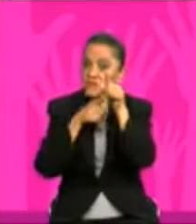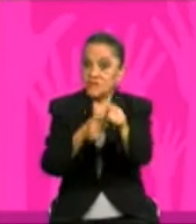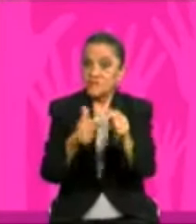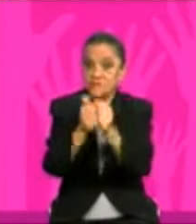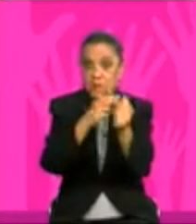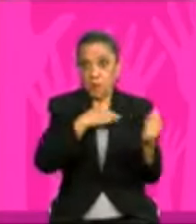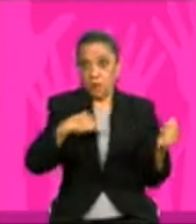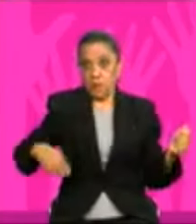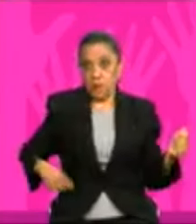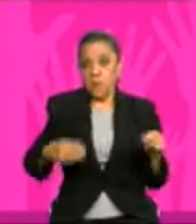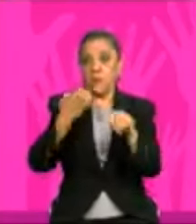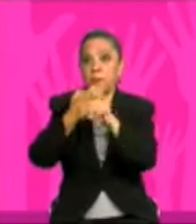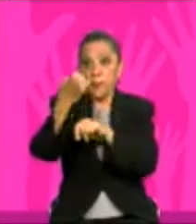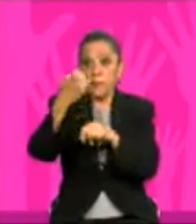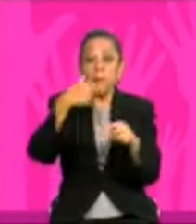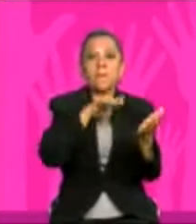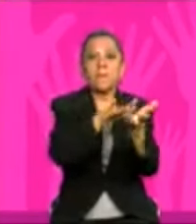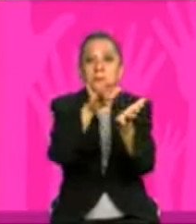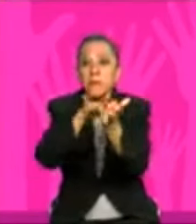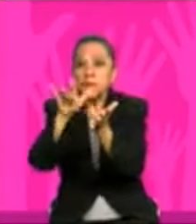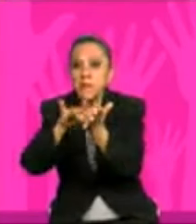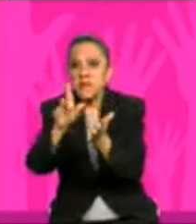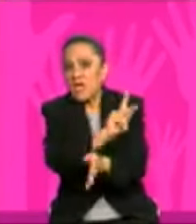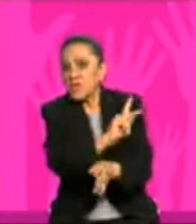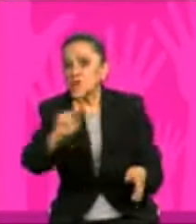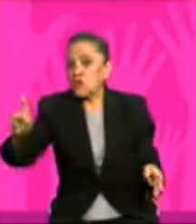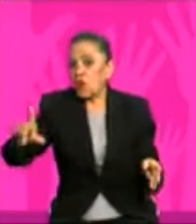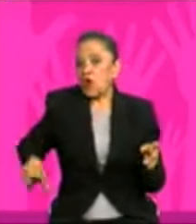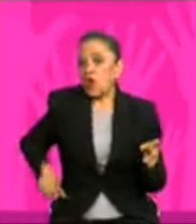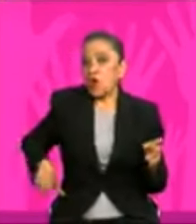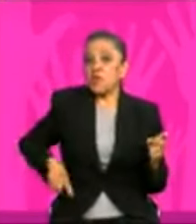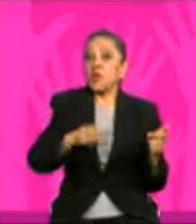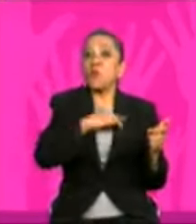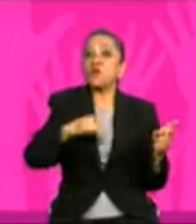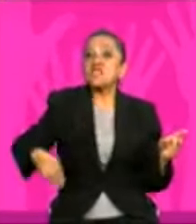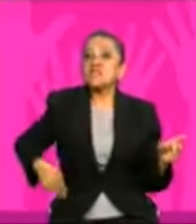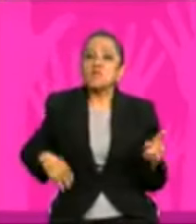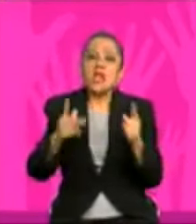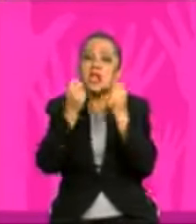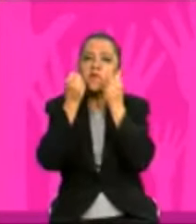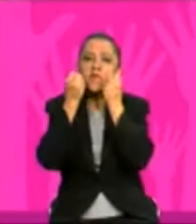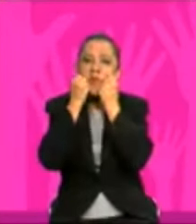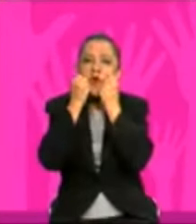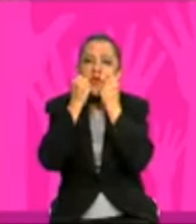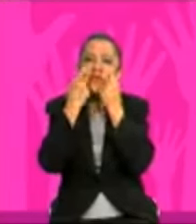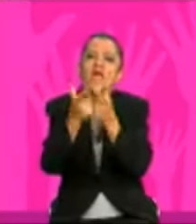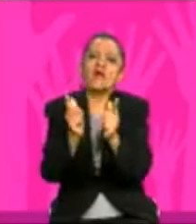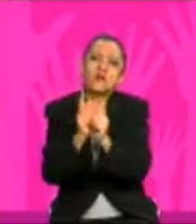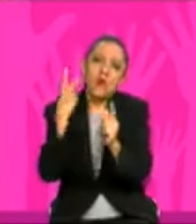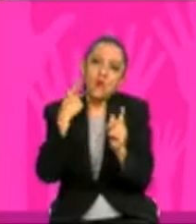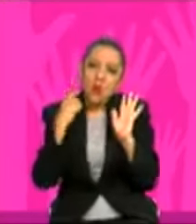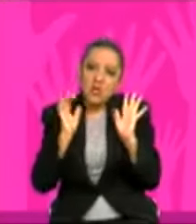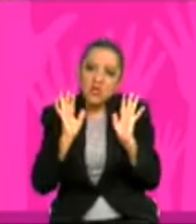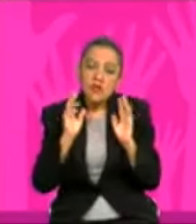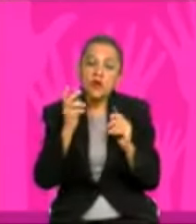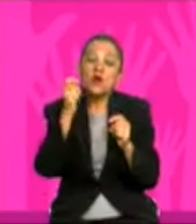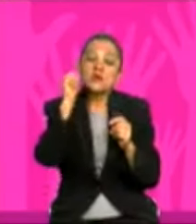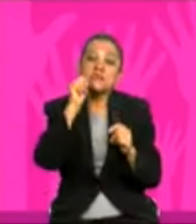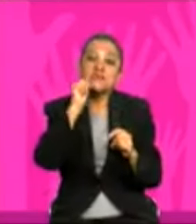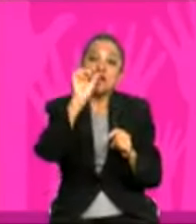estado. Apoyaré a todos los gobiernos municipales sin distinción, poniendo el acento en el bienestar